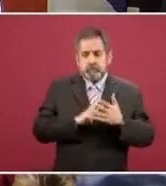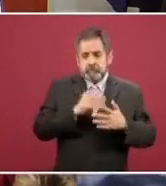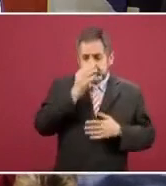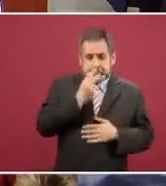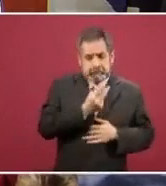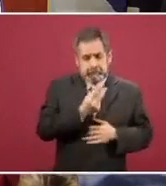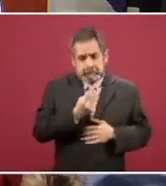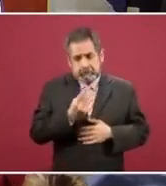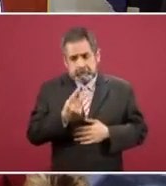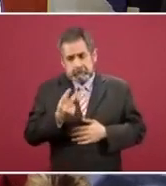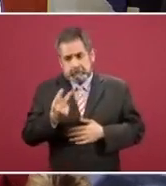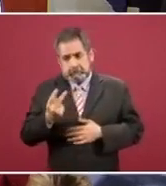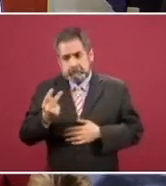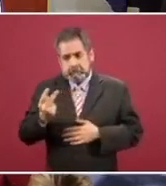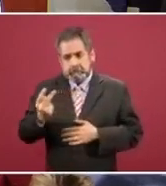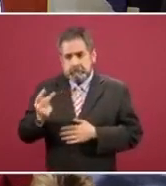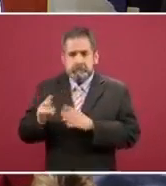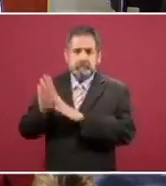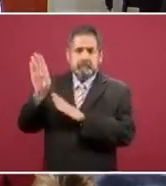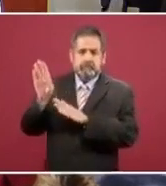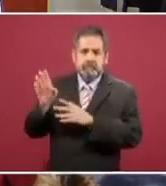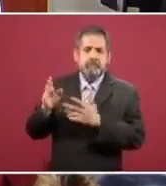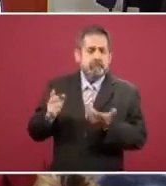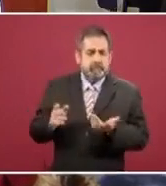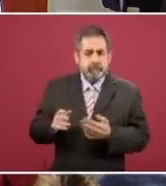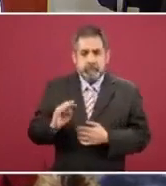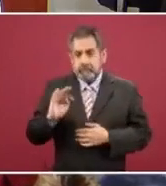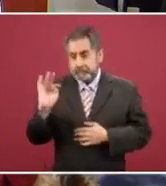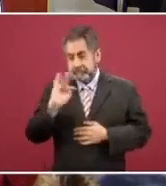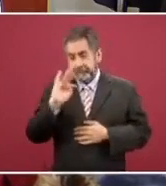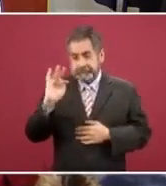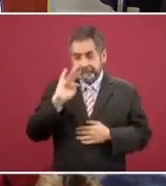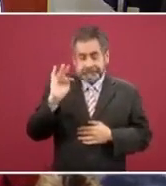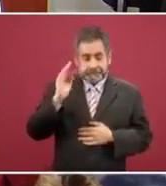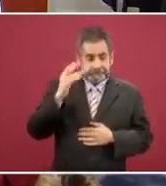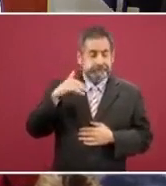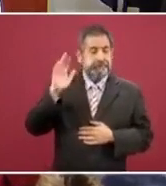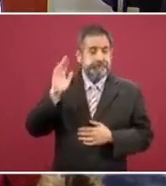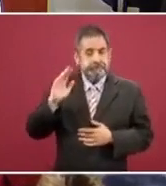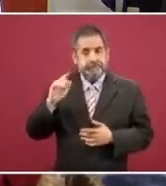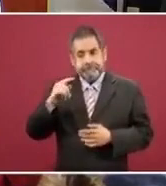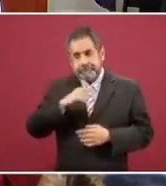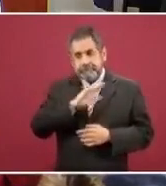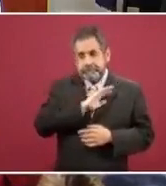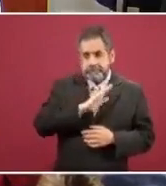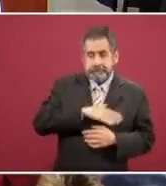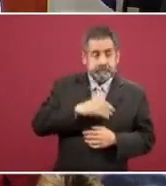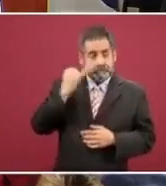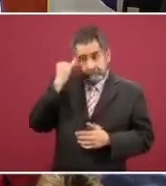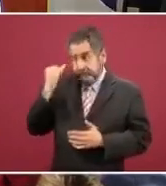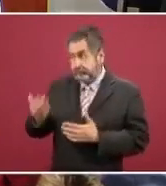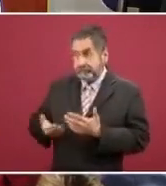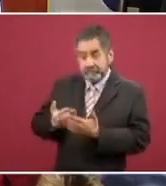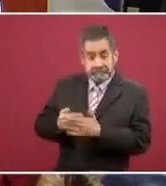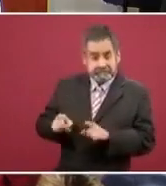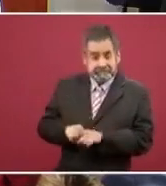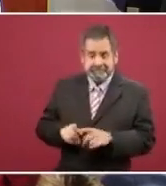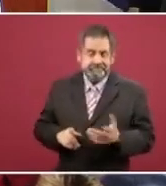con 2 casos. Si en su momento se hubiera pensado lo mismo que se está planteando ahorita para